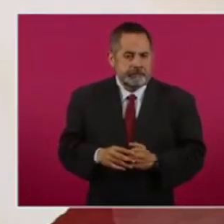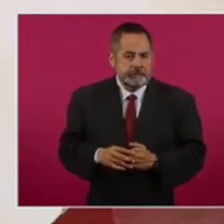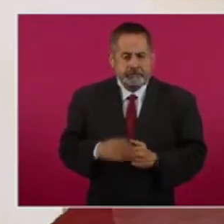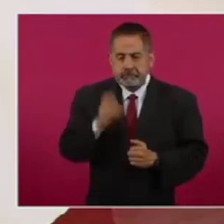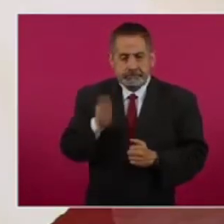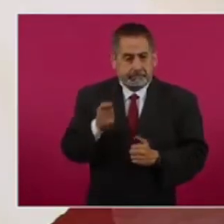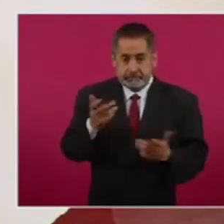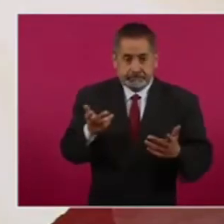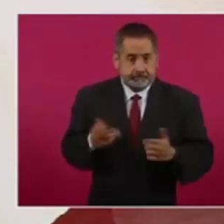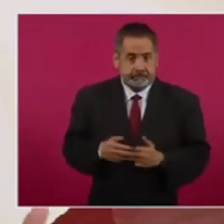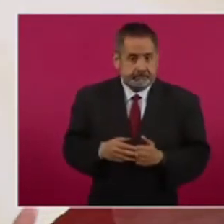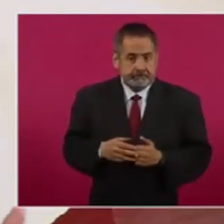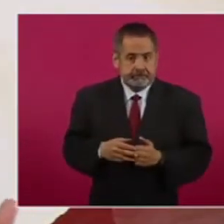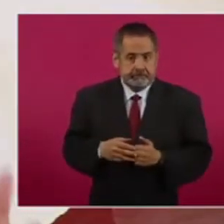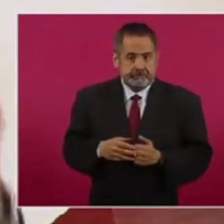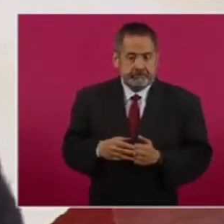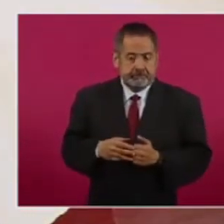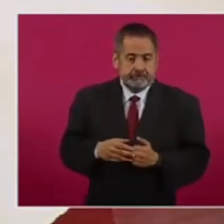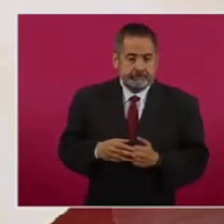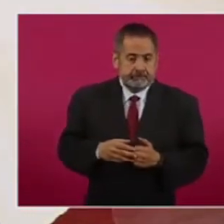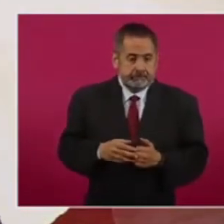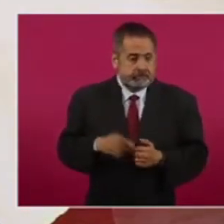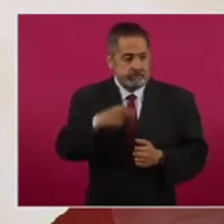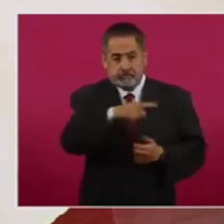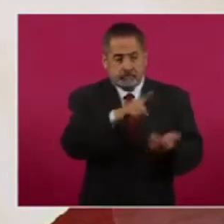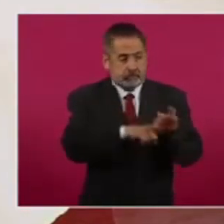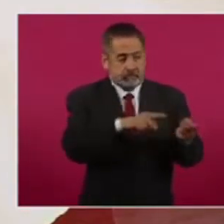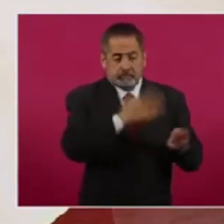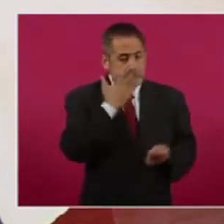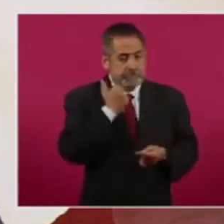porque no existe eso,